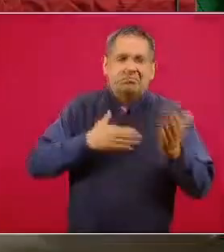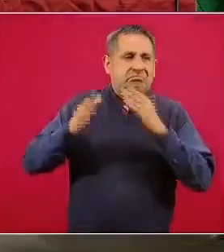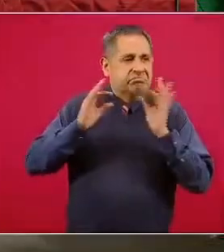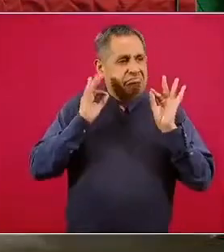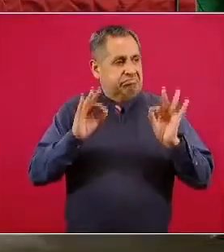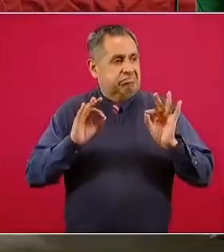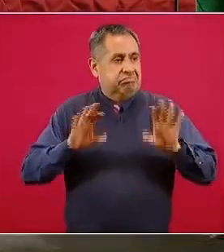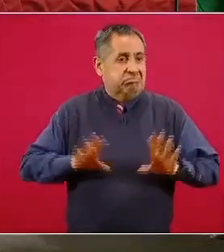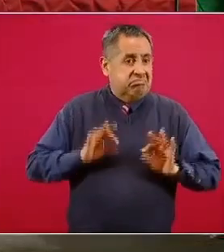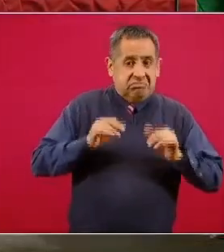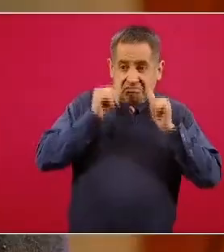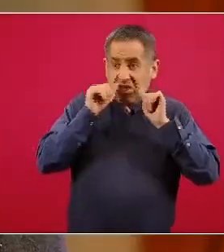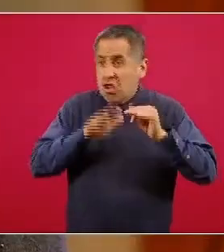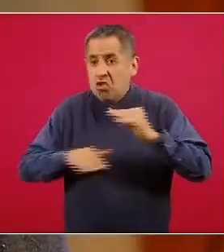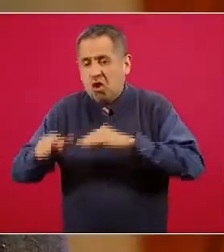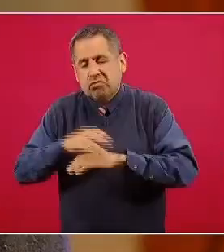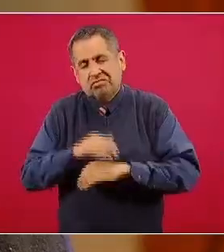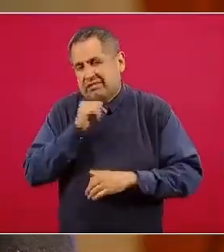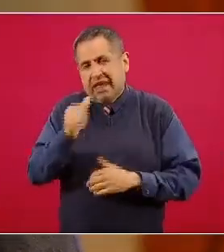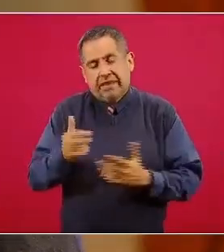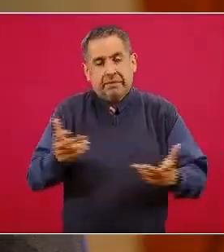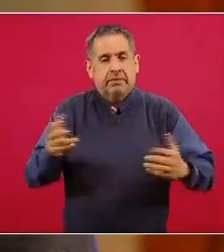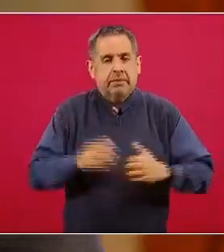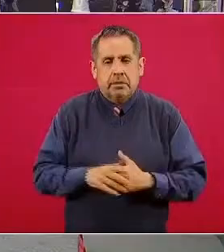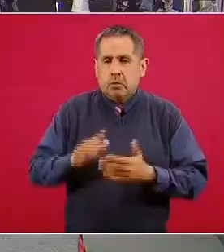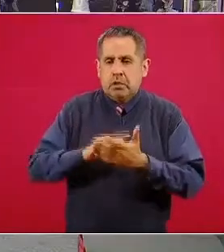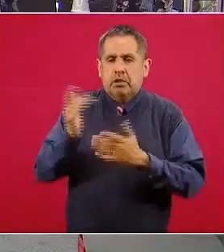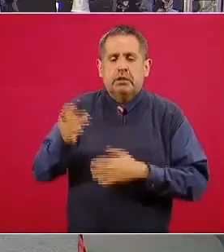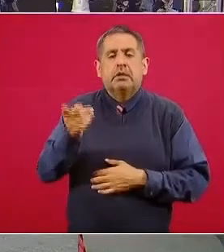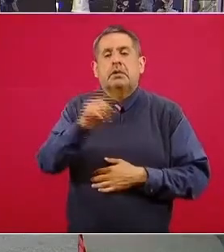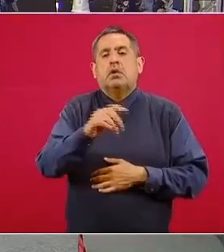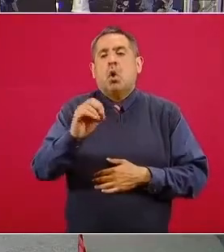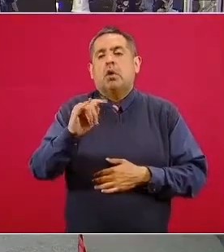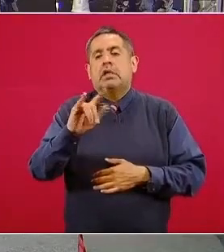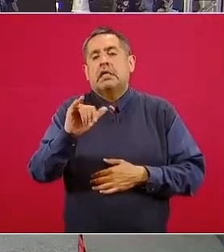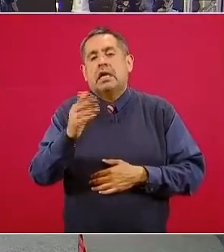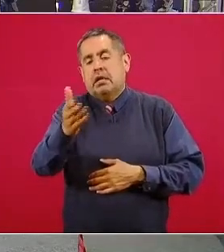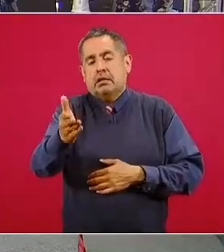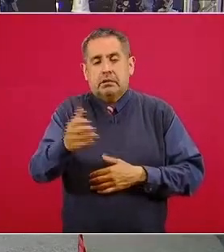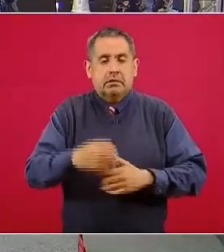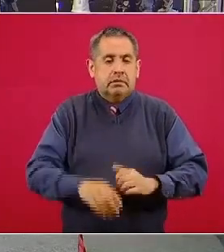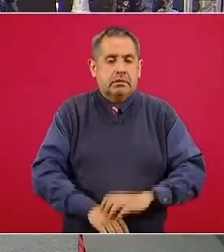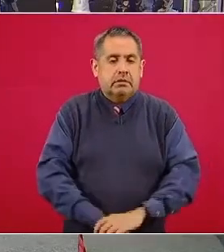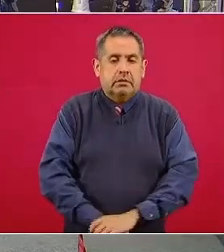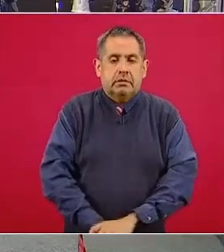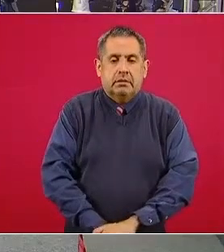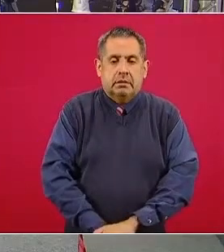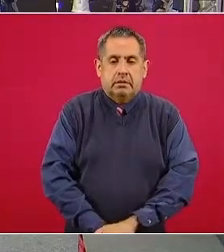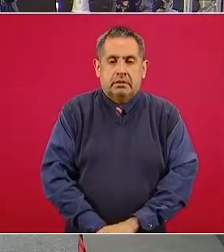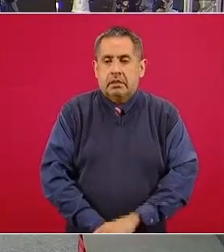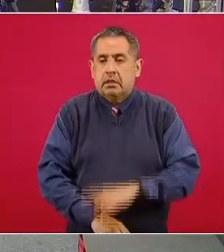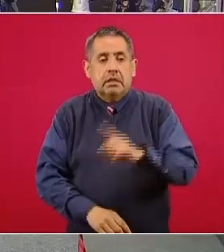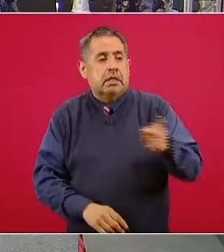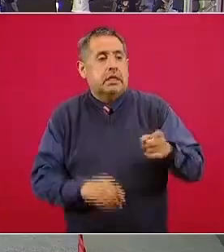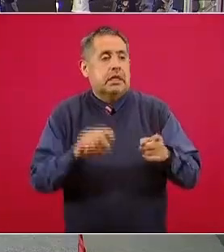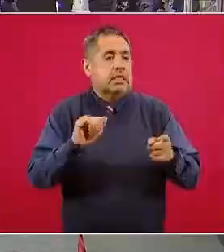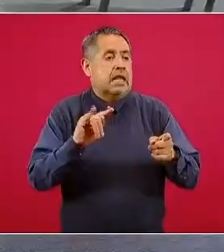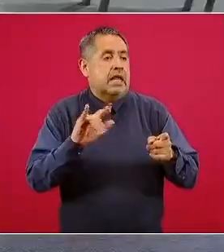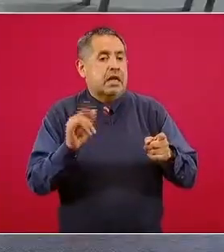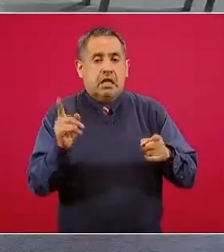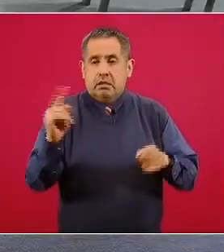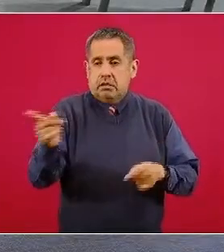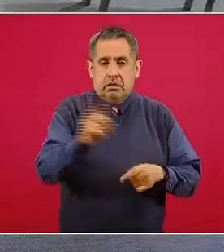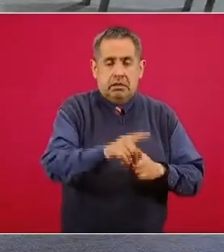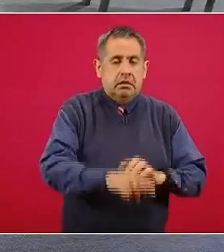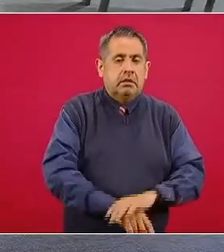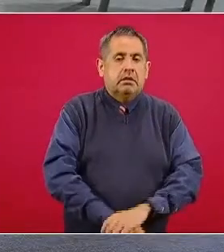eso también es un elemento importante. Muchas gracias. Otilia Carvajal, de La Razón, y Natalia Vitela, de Reforma.